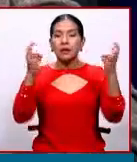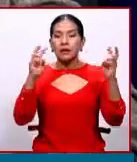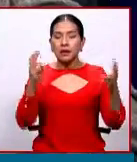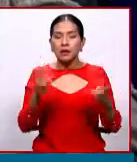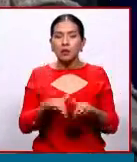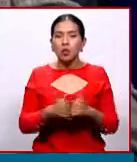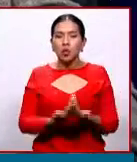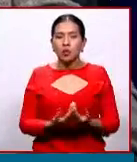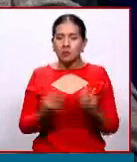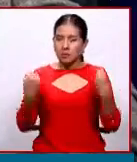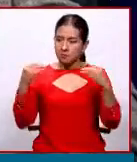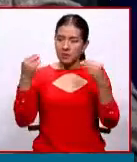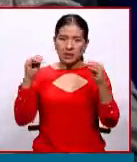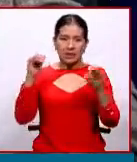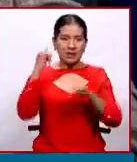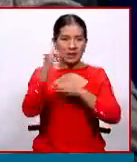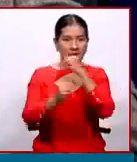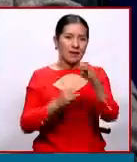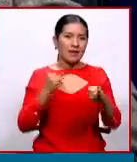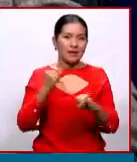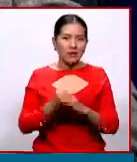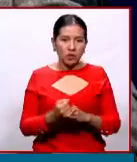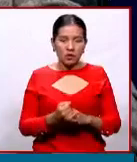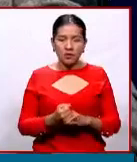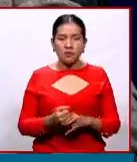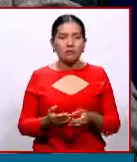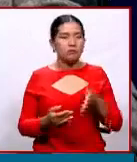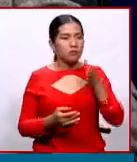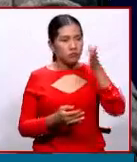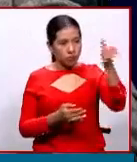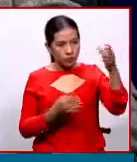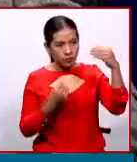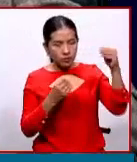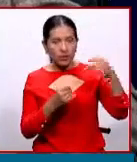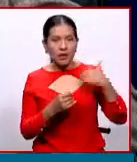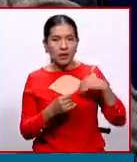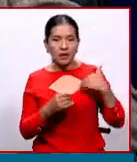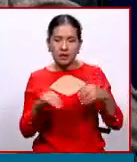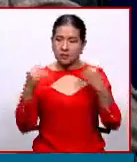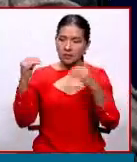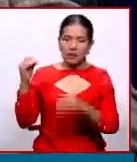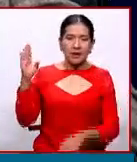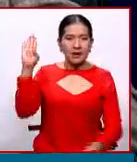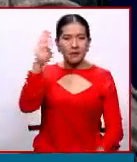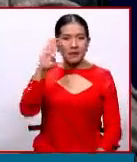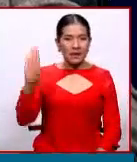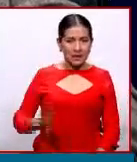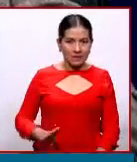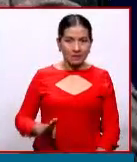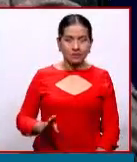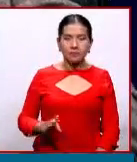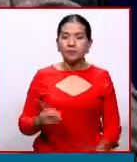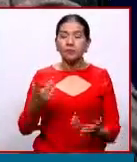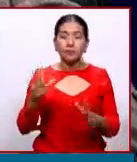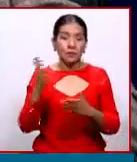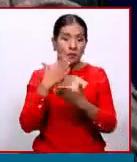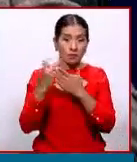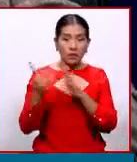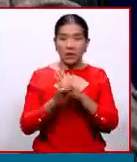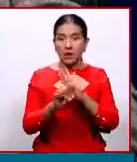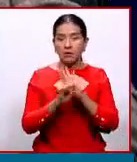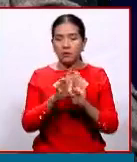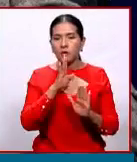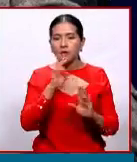los mercados de exportación, tanto de la Argentina como del Brasil. Tú dabas un ejemplo que ha sido muy importante para la